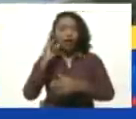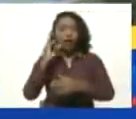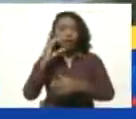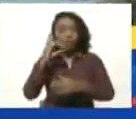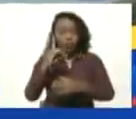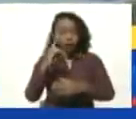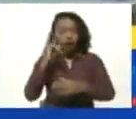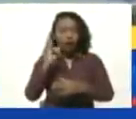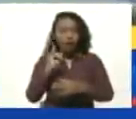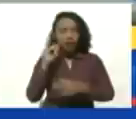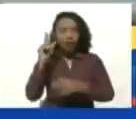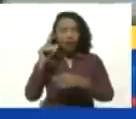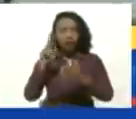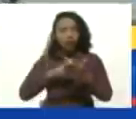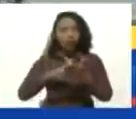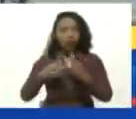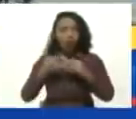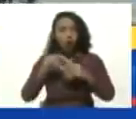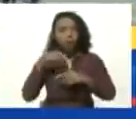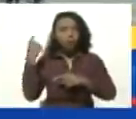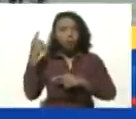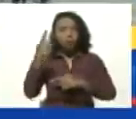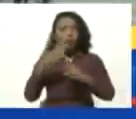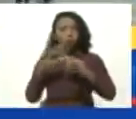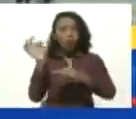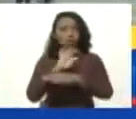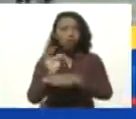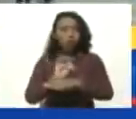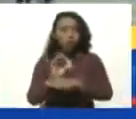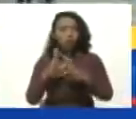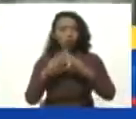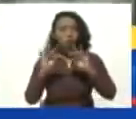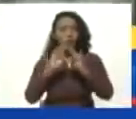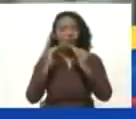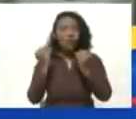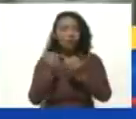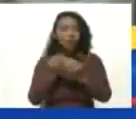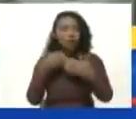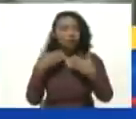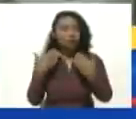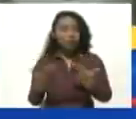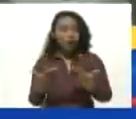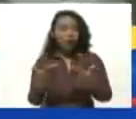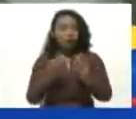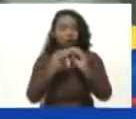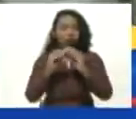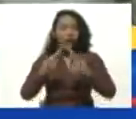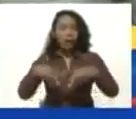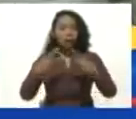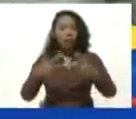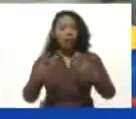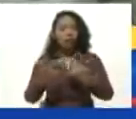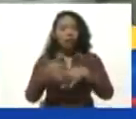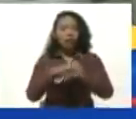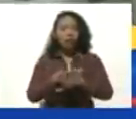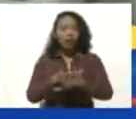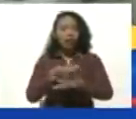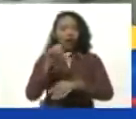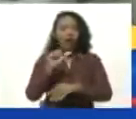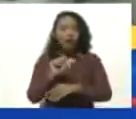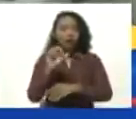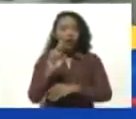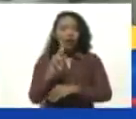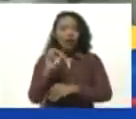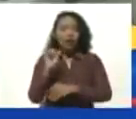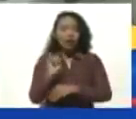ambulatorios, para tener en funcionamiento todas las salas de rehabilitación integral, las SRI,